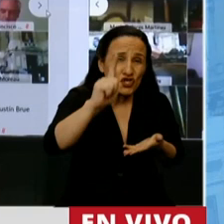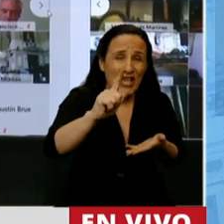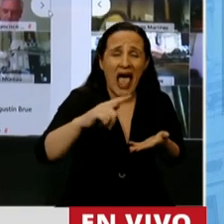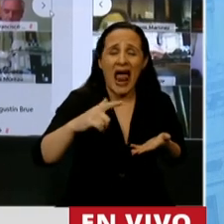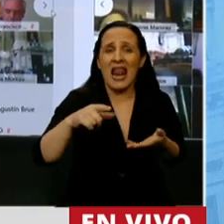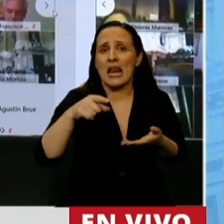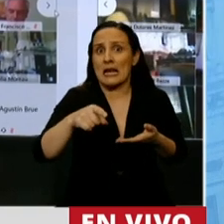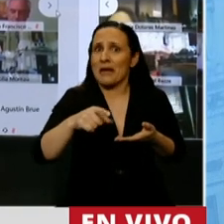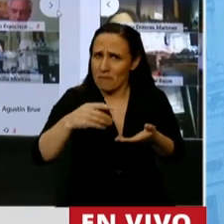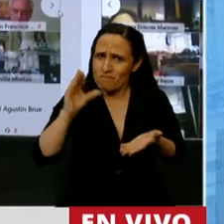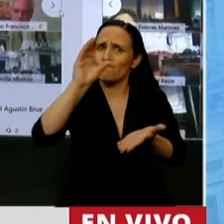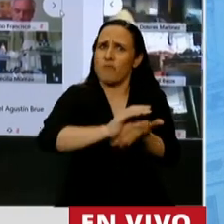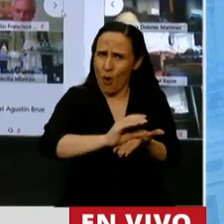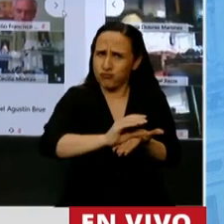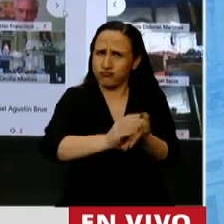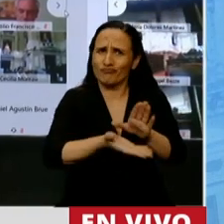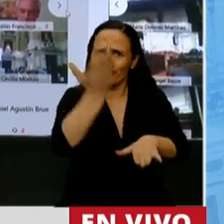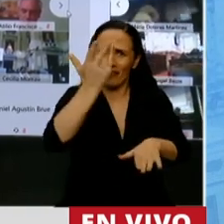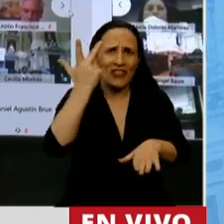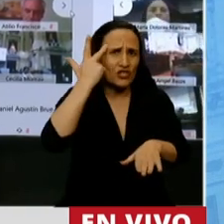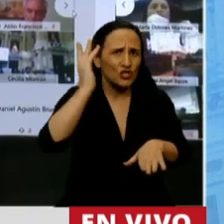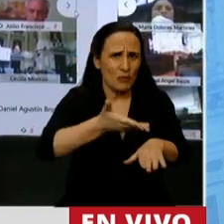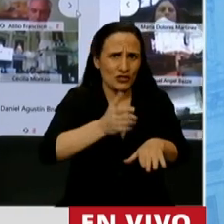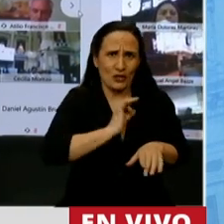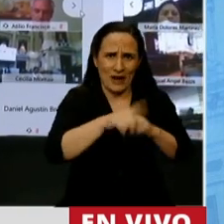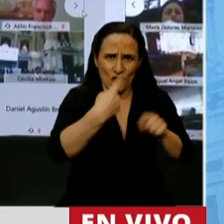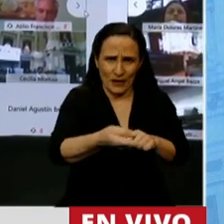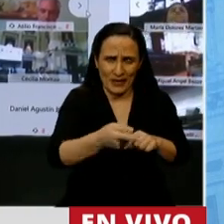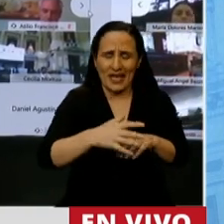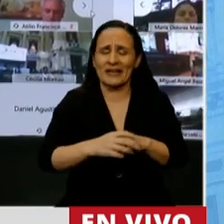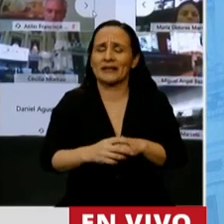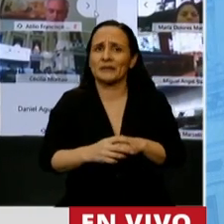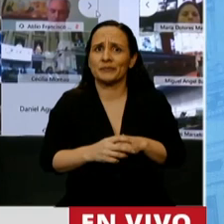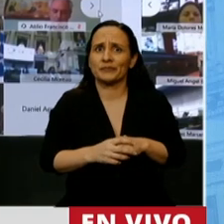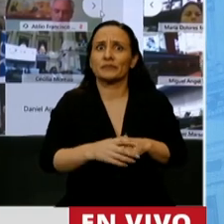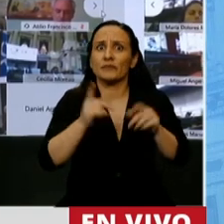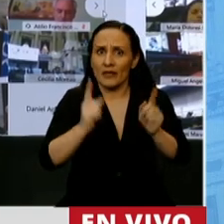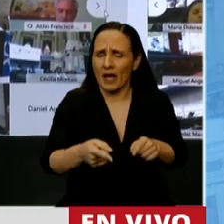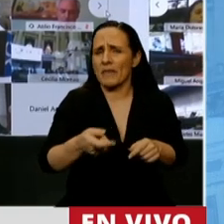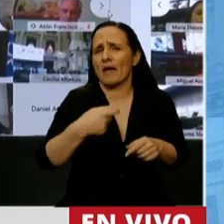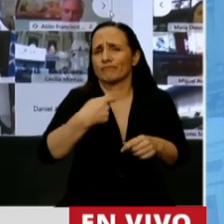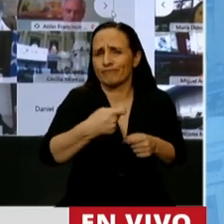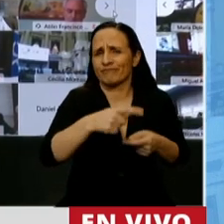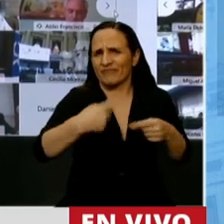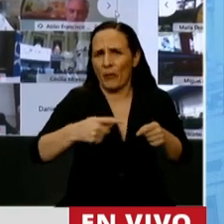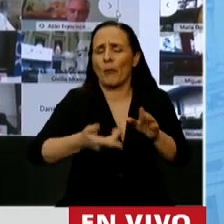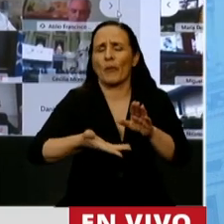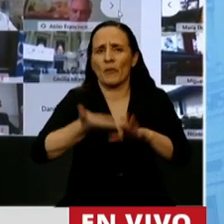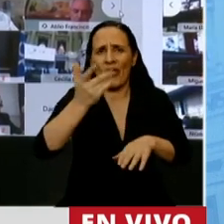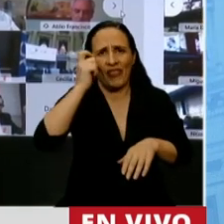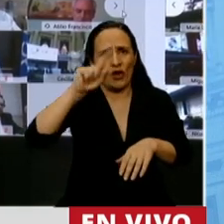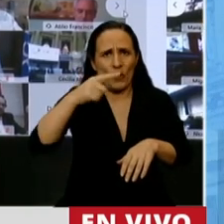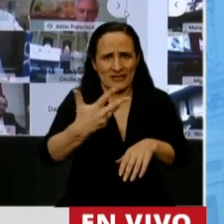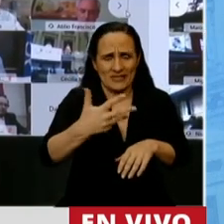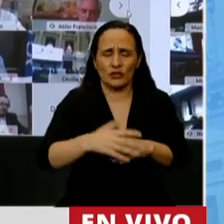continuar siendo importante, con un aumento del 18% en el 2021, incluyendo la seguridad social, que crecerá el 10,5%.